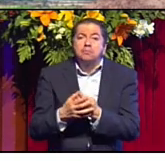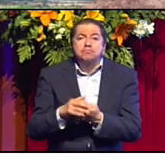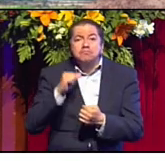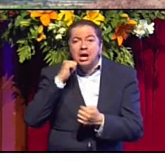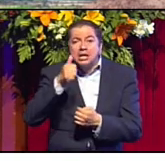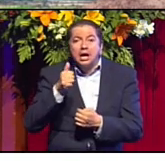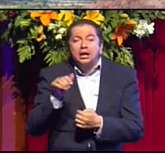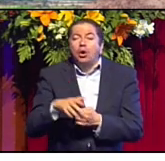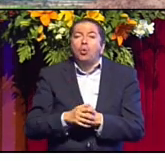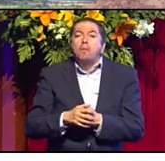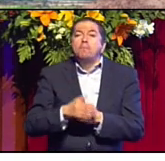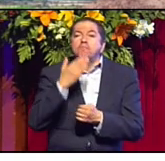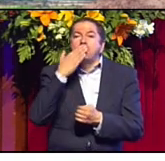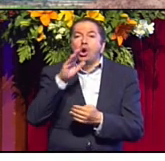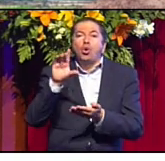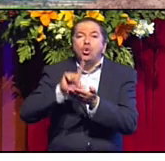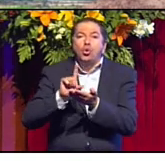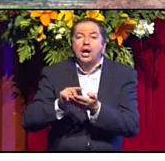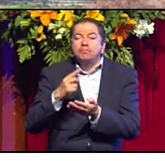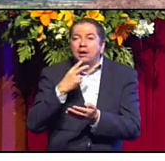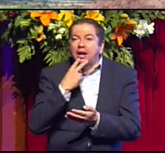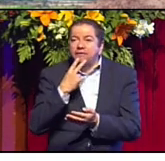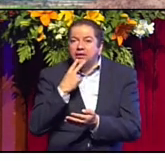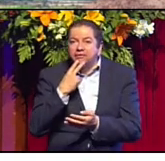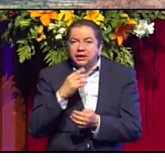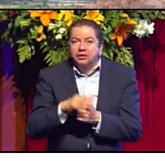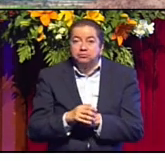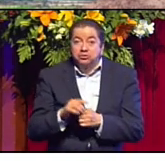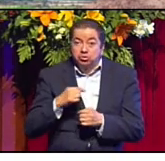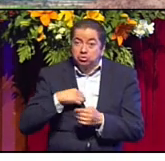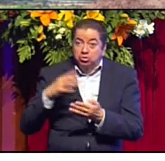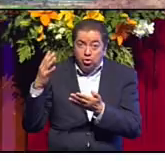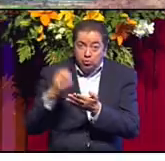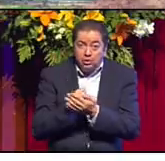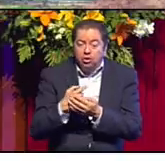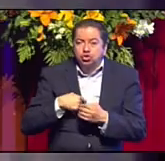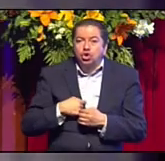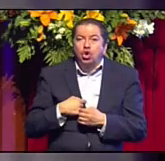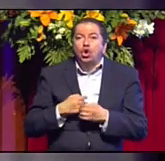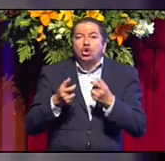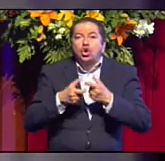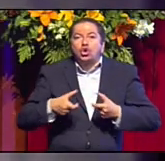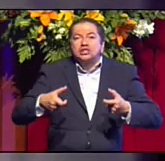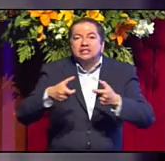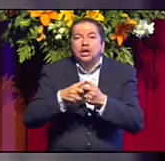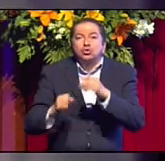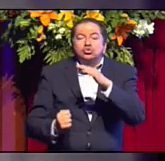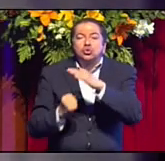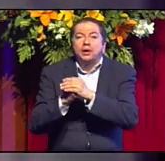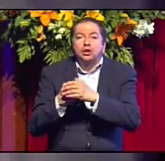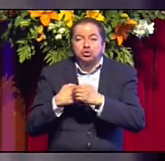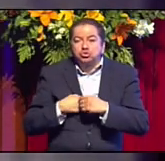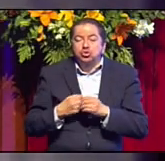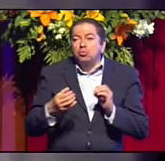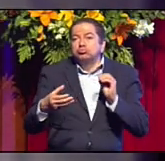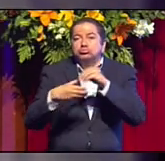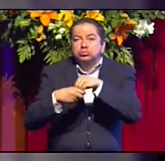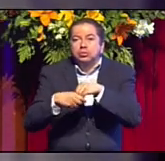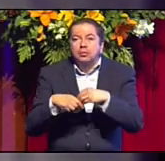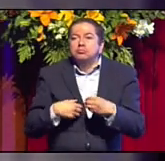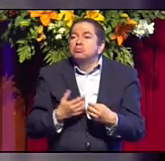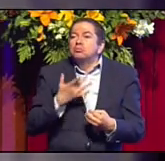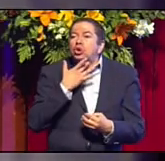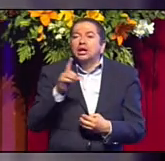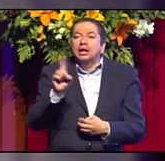un mejor lugar para vivir. Y nosotros logramos, producto yo, hacer este consejo superior que organiza el evento en Guadalajara, y dijimos, ¿y por qué no